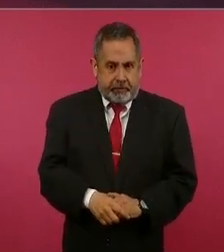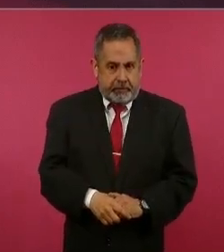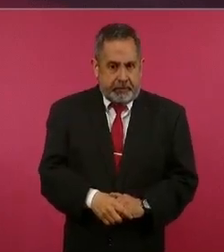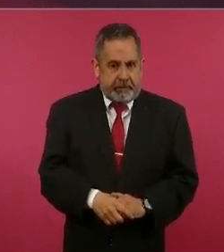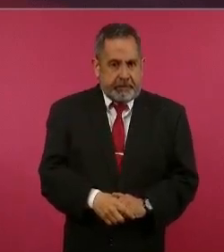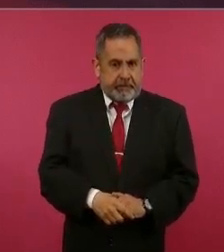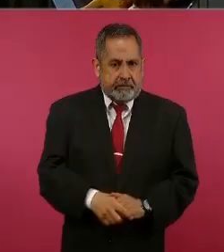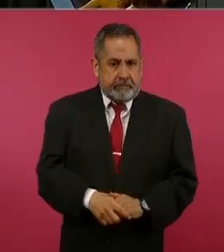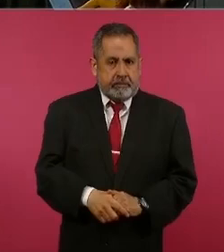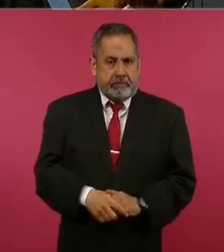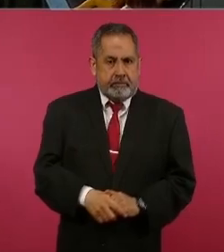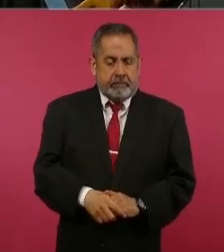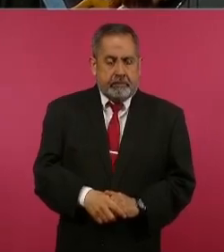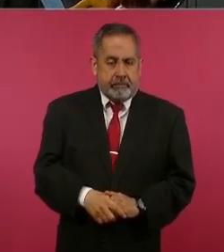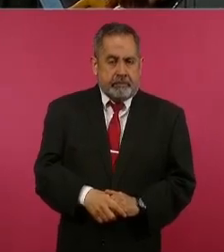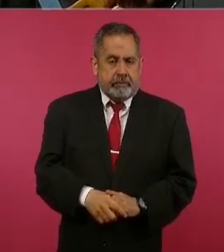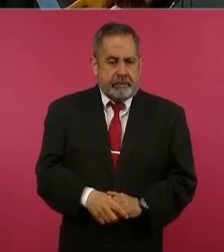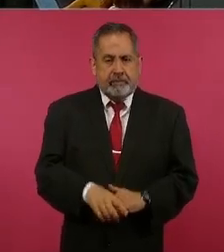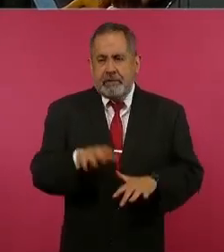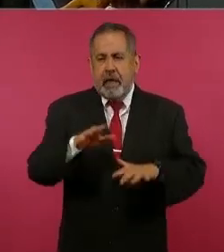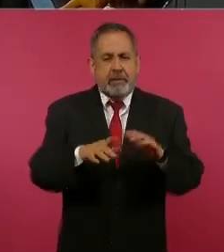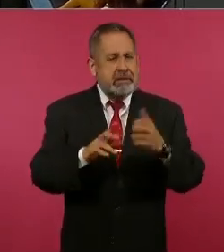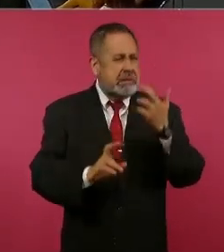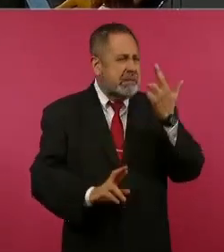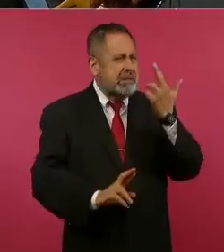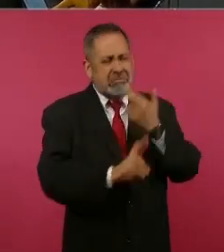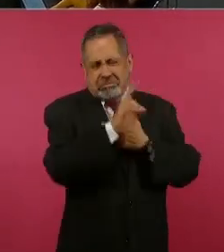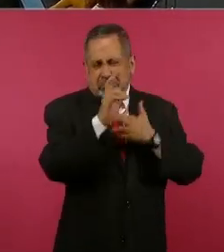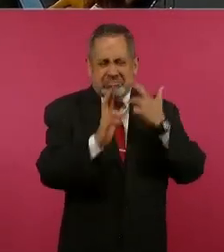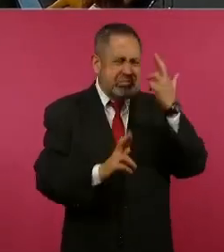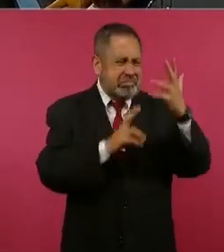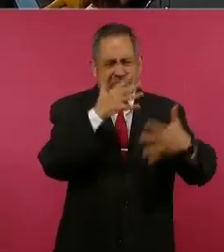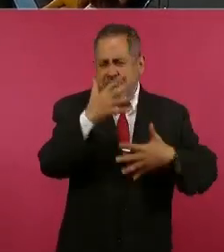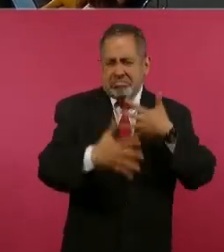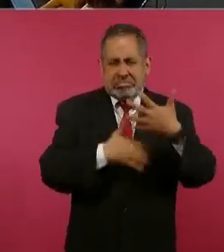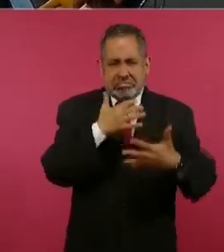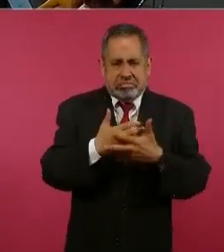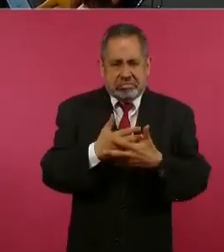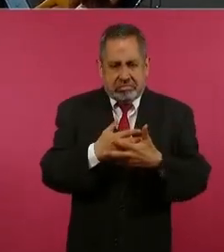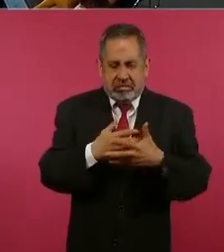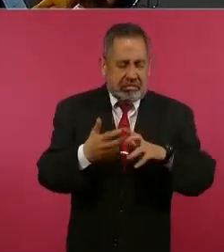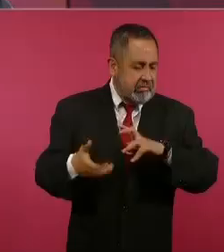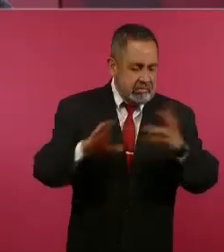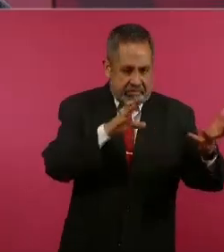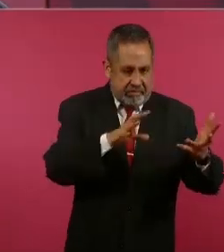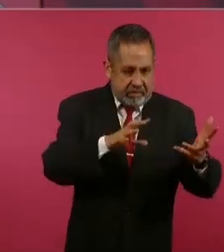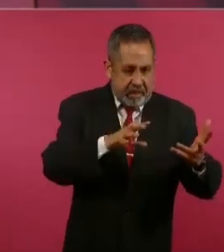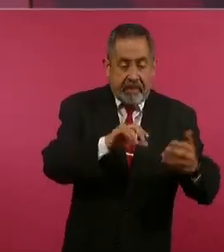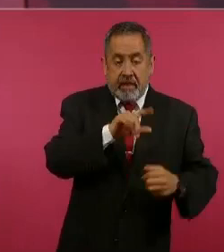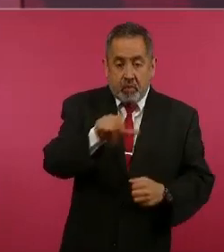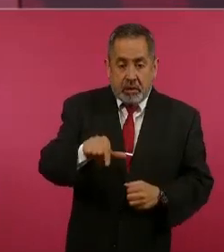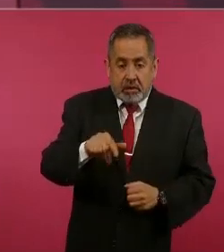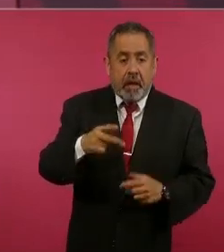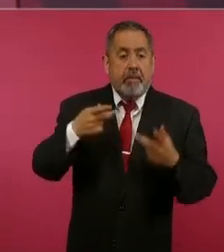Hay veces que hay revoluciones y la gente sigue pensando igual.